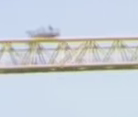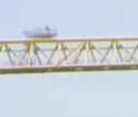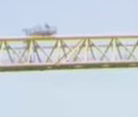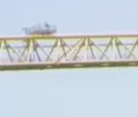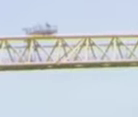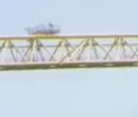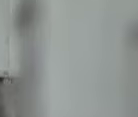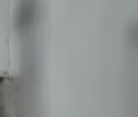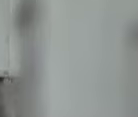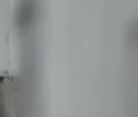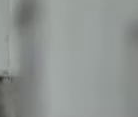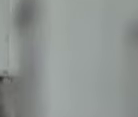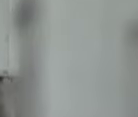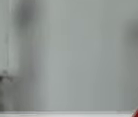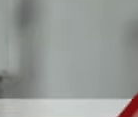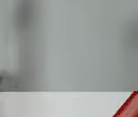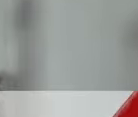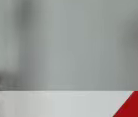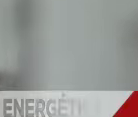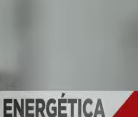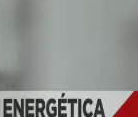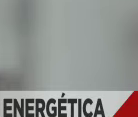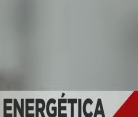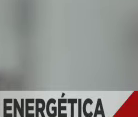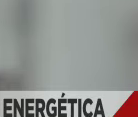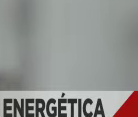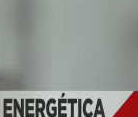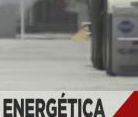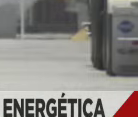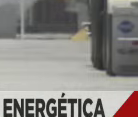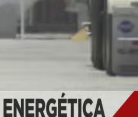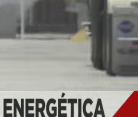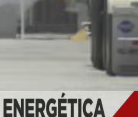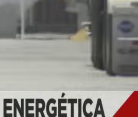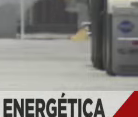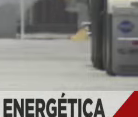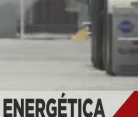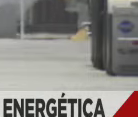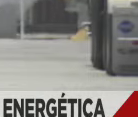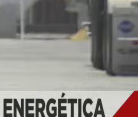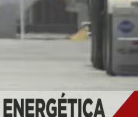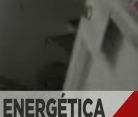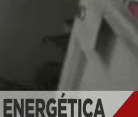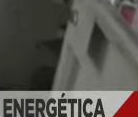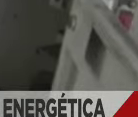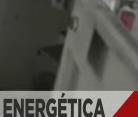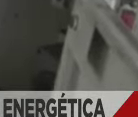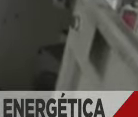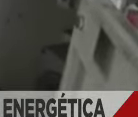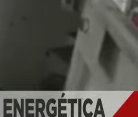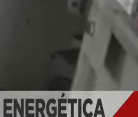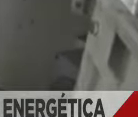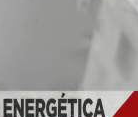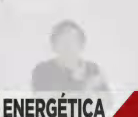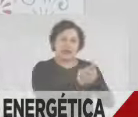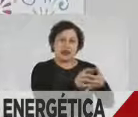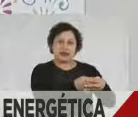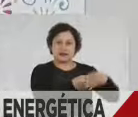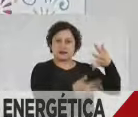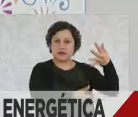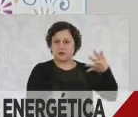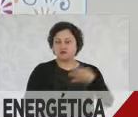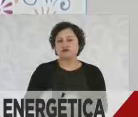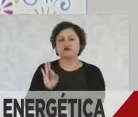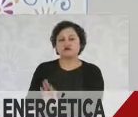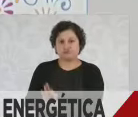no reactivó la producción de crudo que ha caído durante los últimos años, por lo que la reforma busca que esto se revierta. En